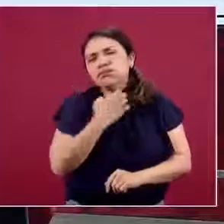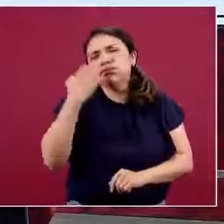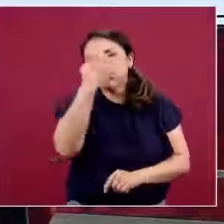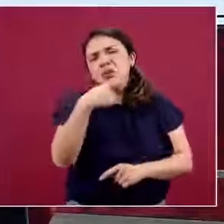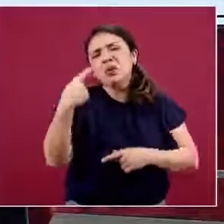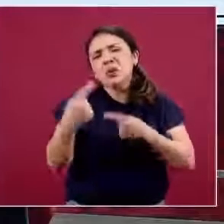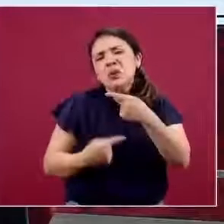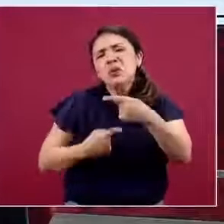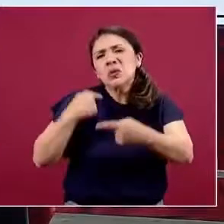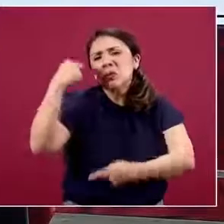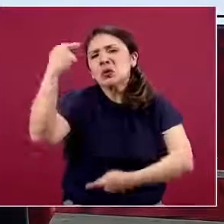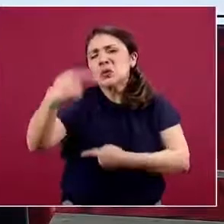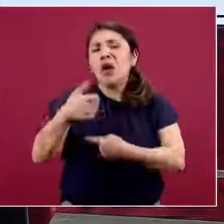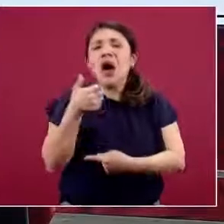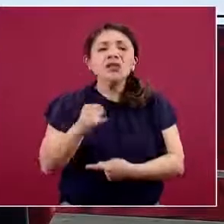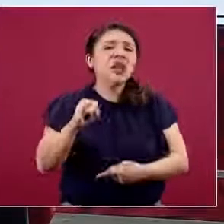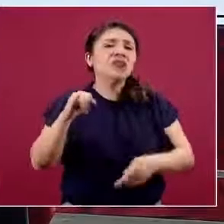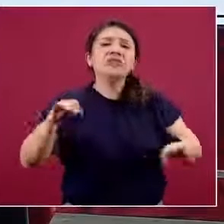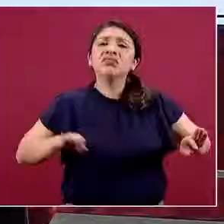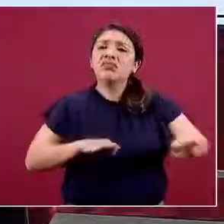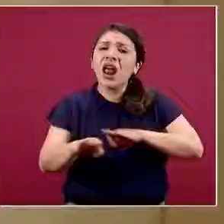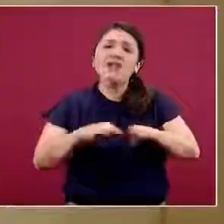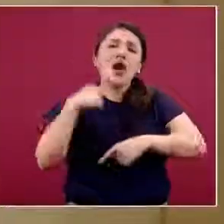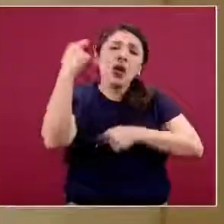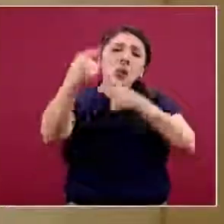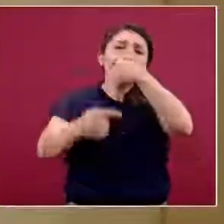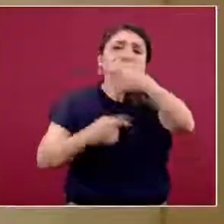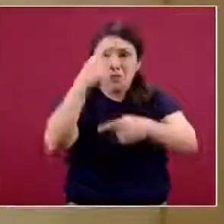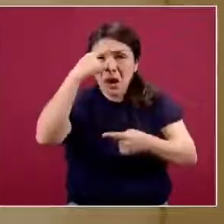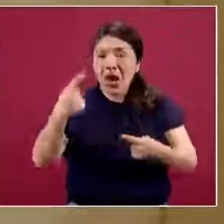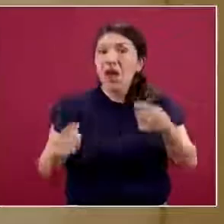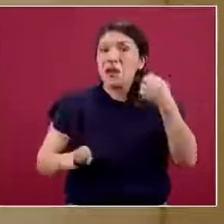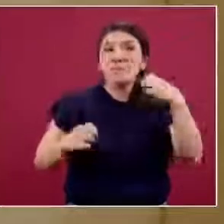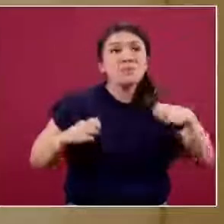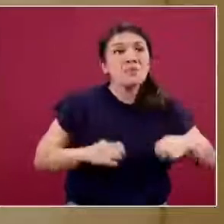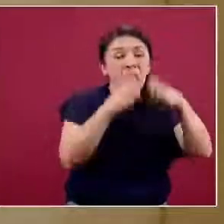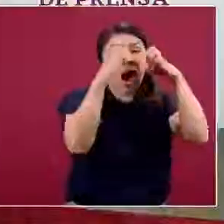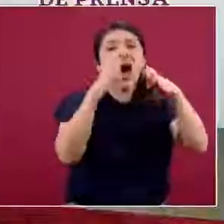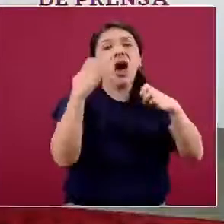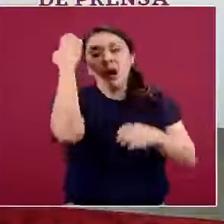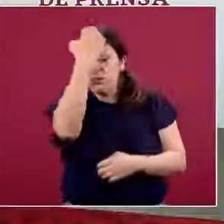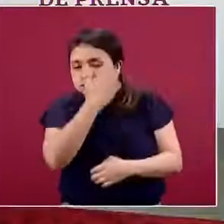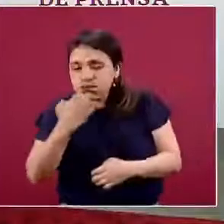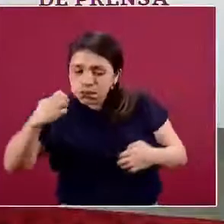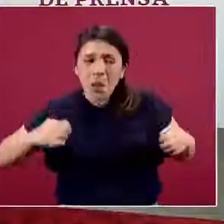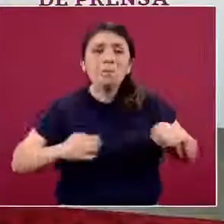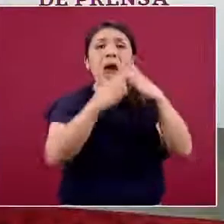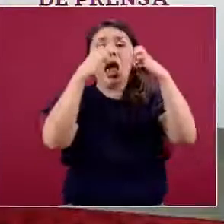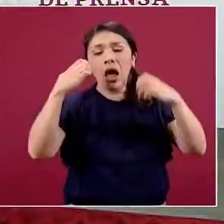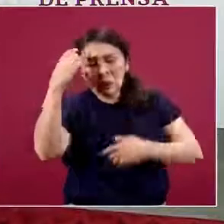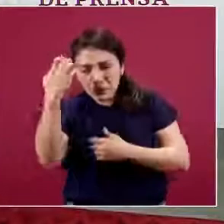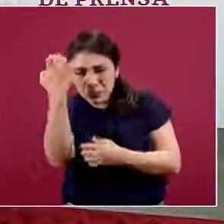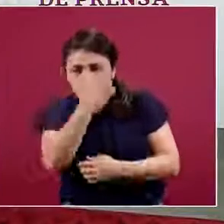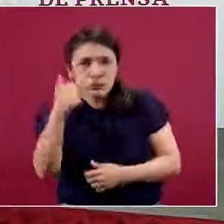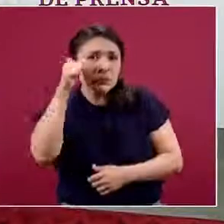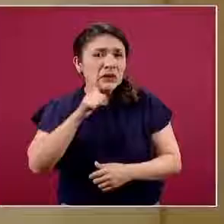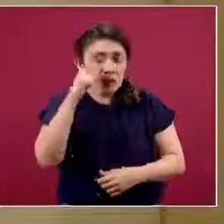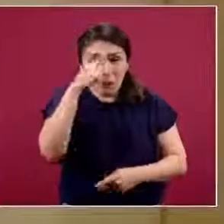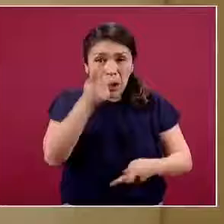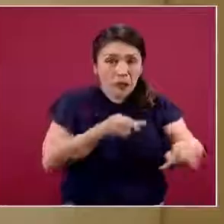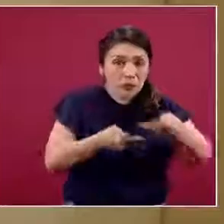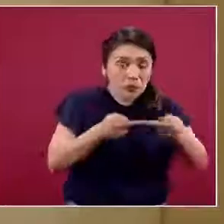que no se rompe, es un ciclo de la gestión integral de riesgos de desastres que tiene que estar siendo evaluado constantemente desde la